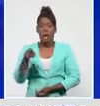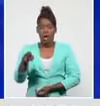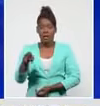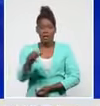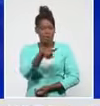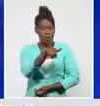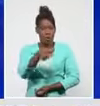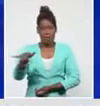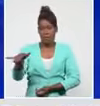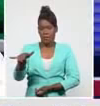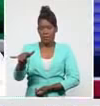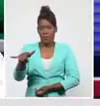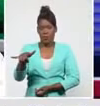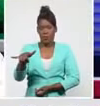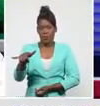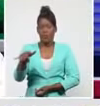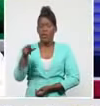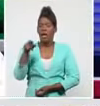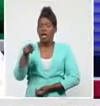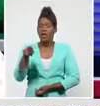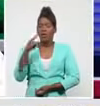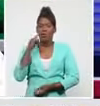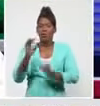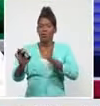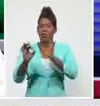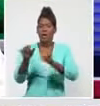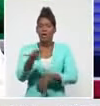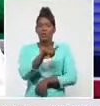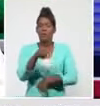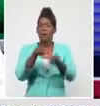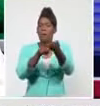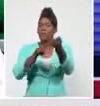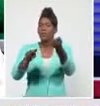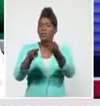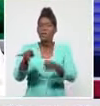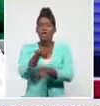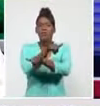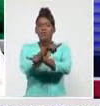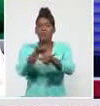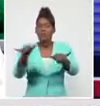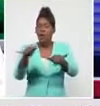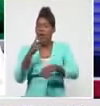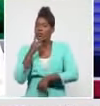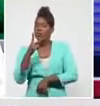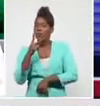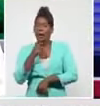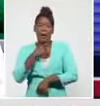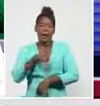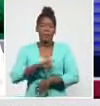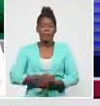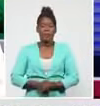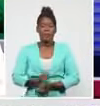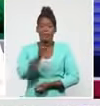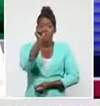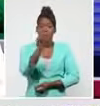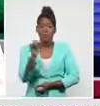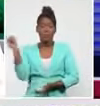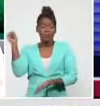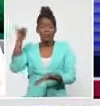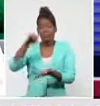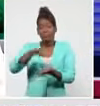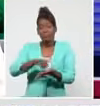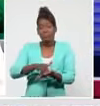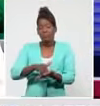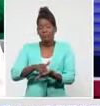que en cualquier lugar de Cuba. El importado, pues, se le hace el PCR en el momento que